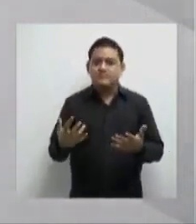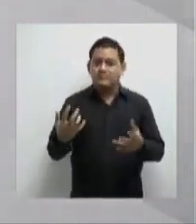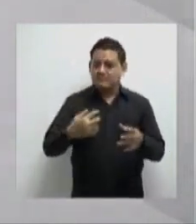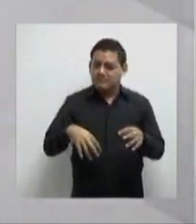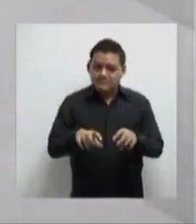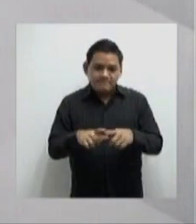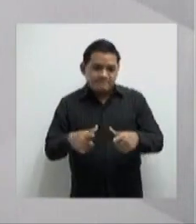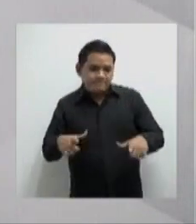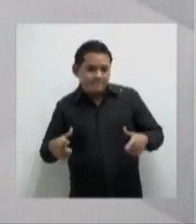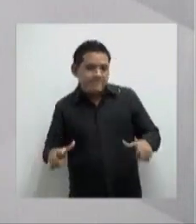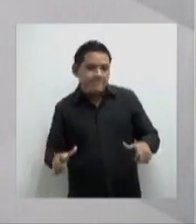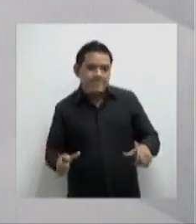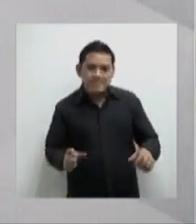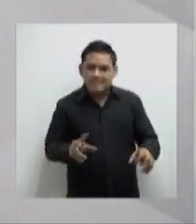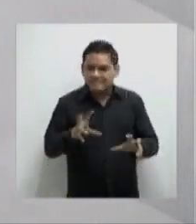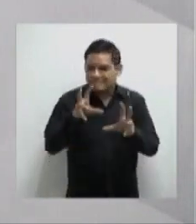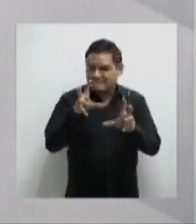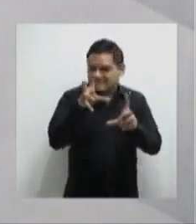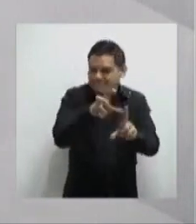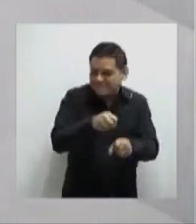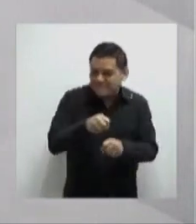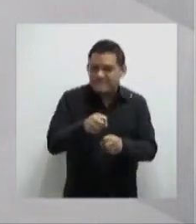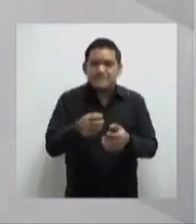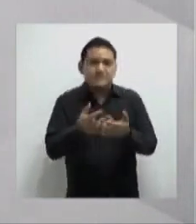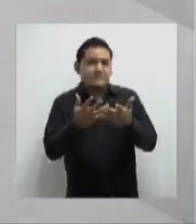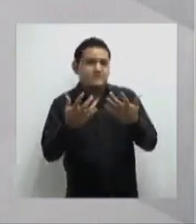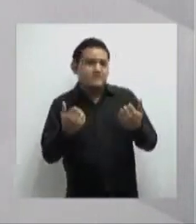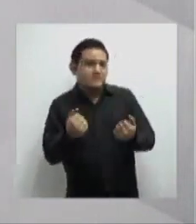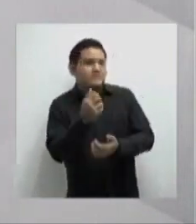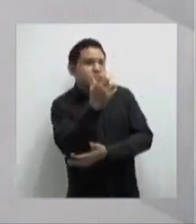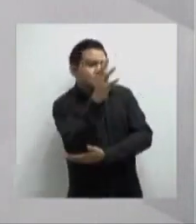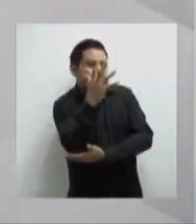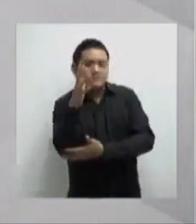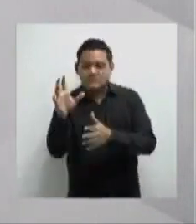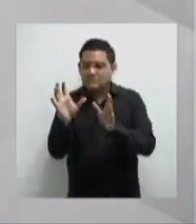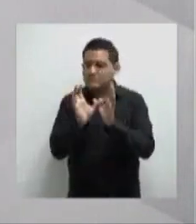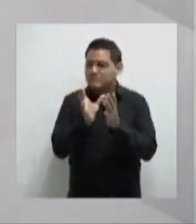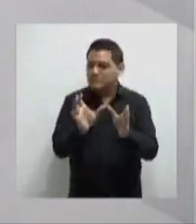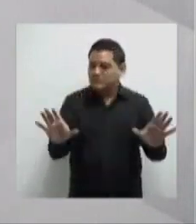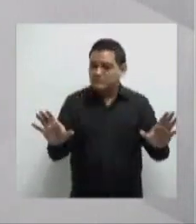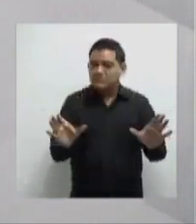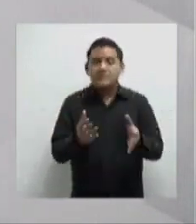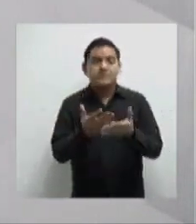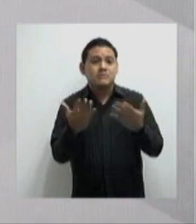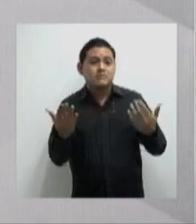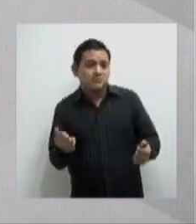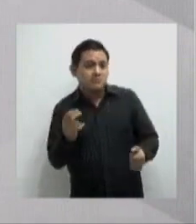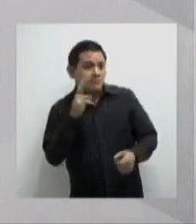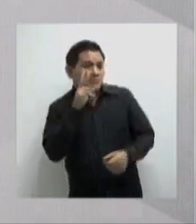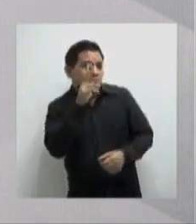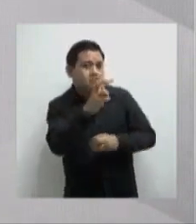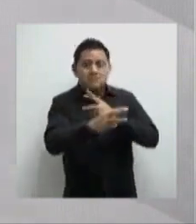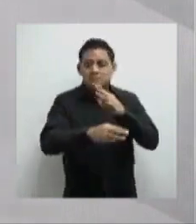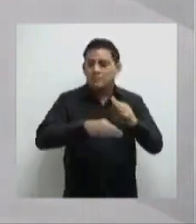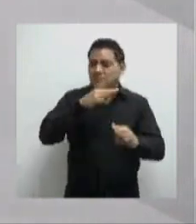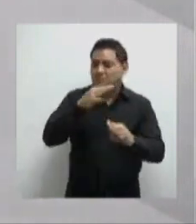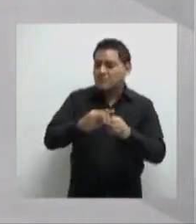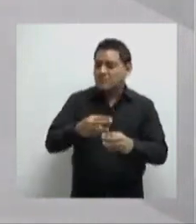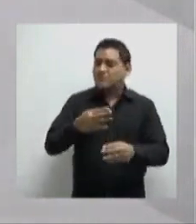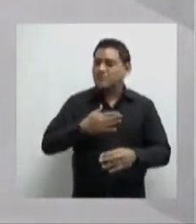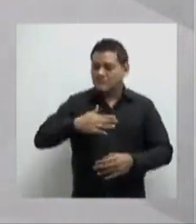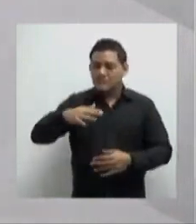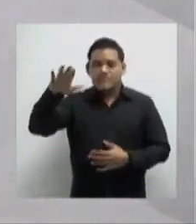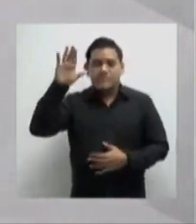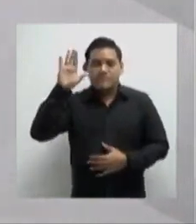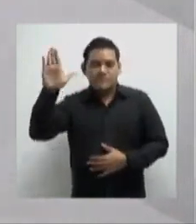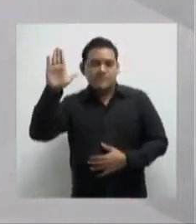cierto, que deberíamos de preservar todos porque es reserva de la biosfera del mundo. Así que mi compromiso será no